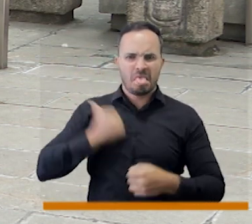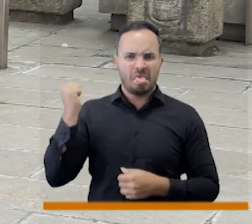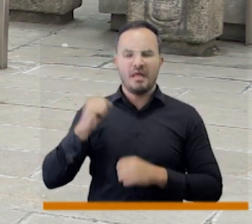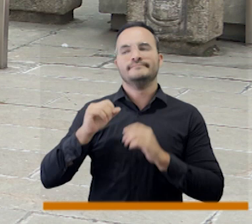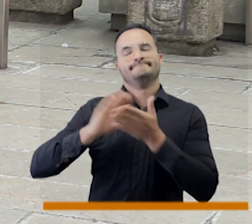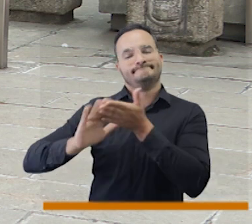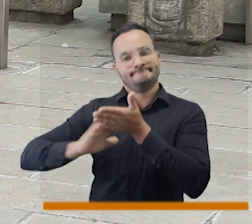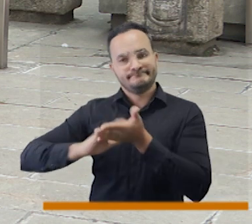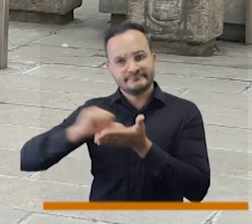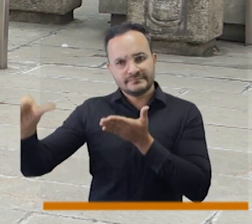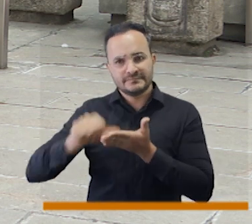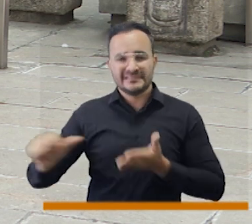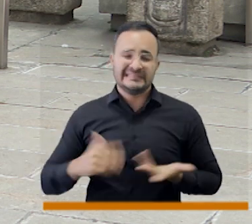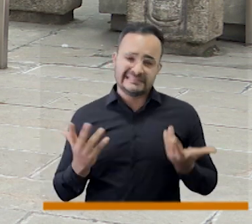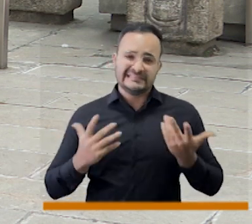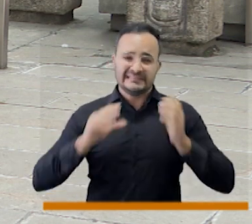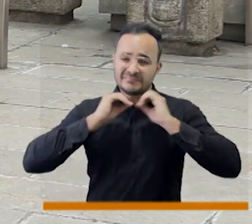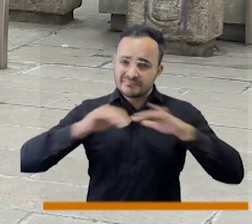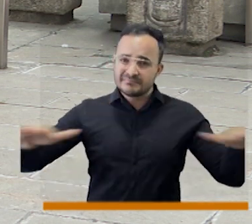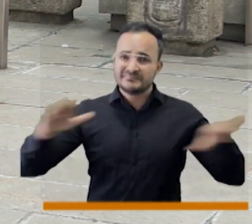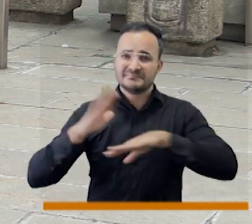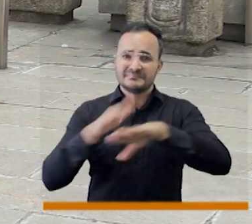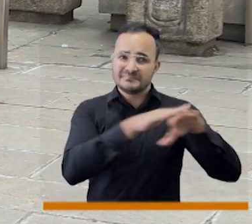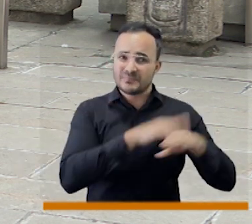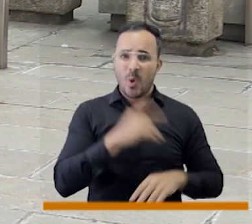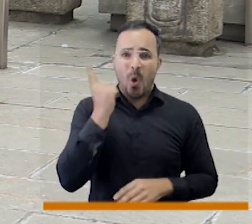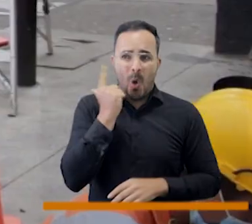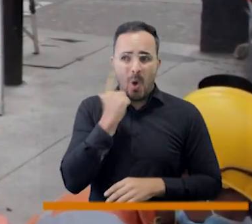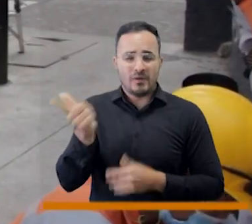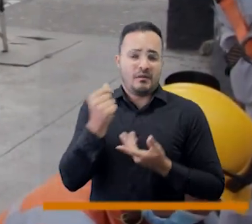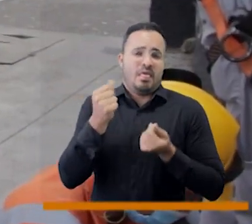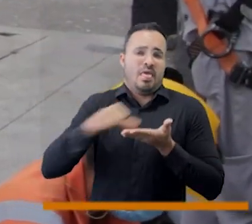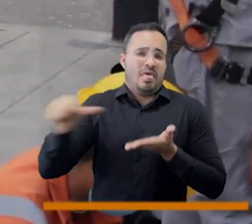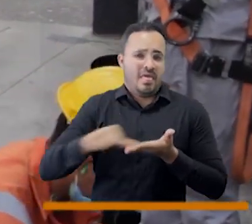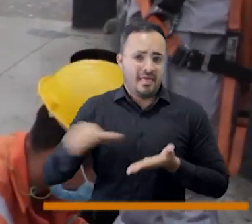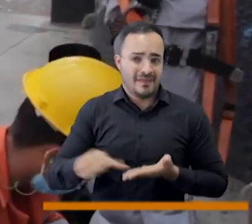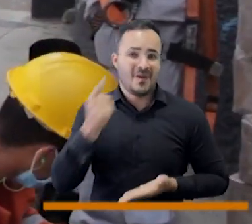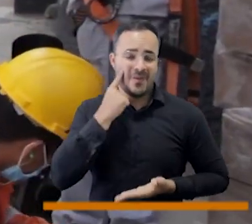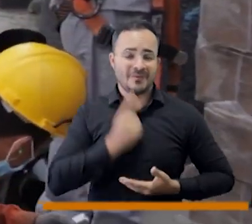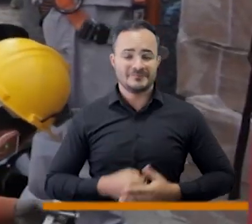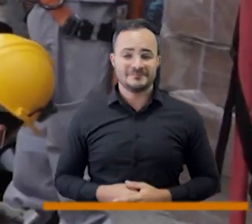y otros servicios para la ciudadanía que no se han cuantificado.